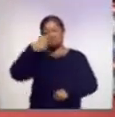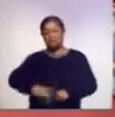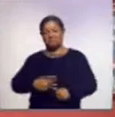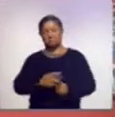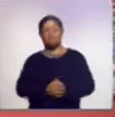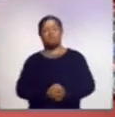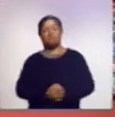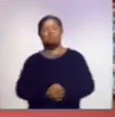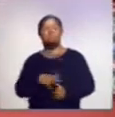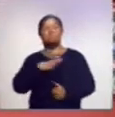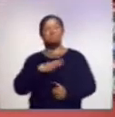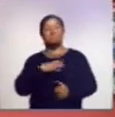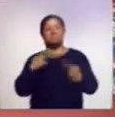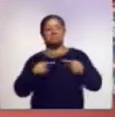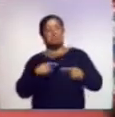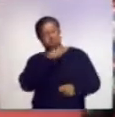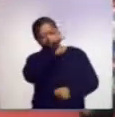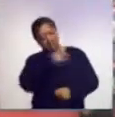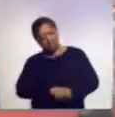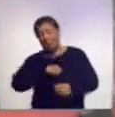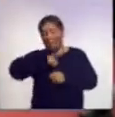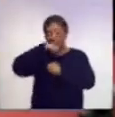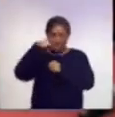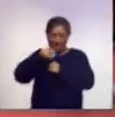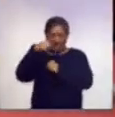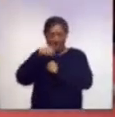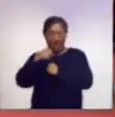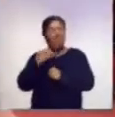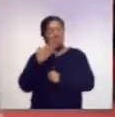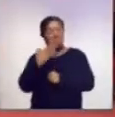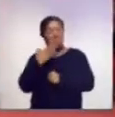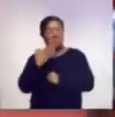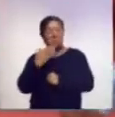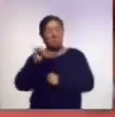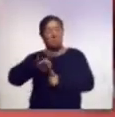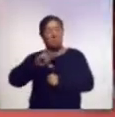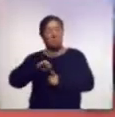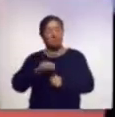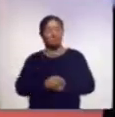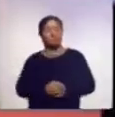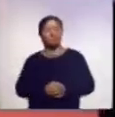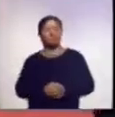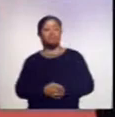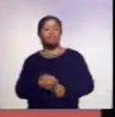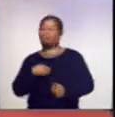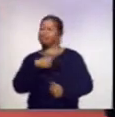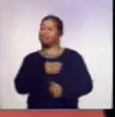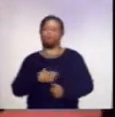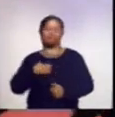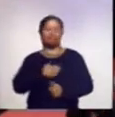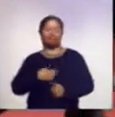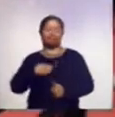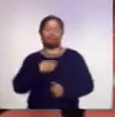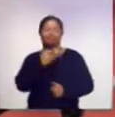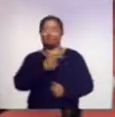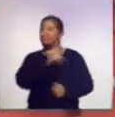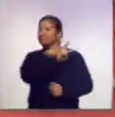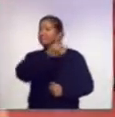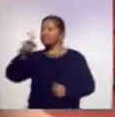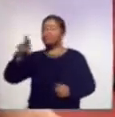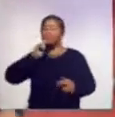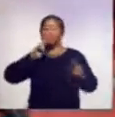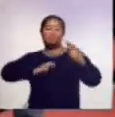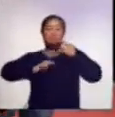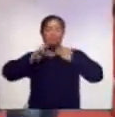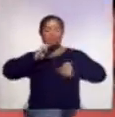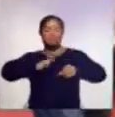y tenemos peleadores de gran renombre en este día, Tocayo. Entonces, pues estamos muy contentos con la respuesta que hemos tenido